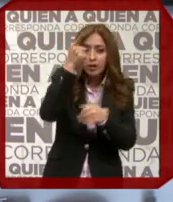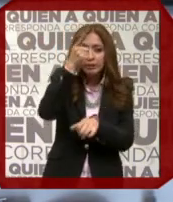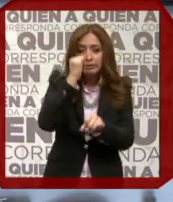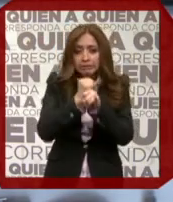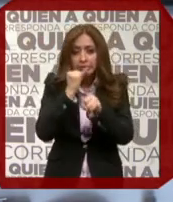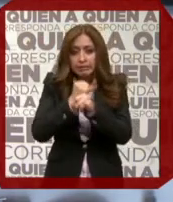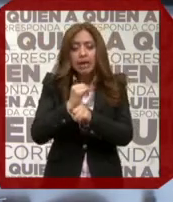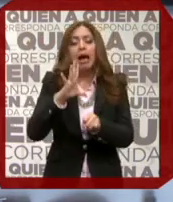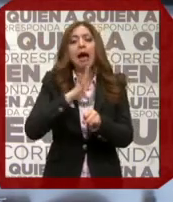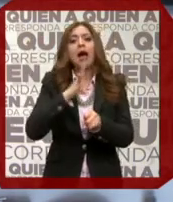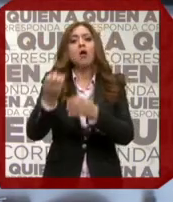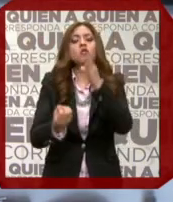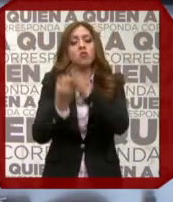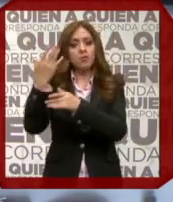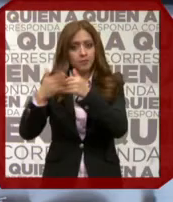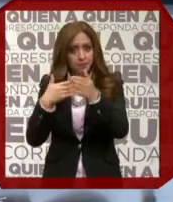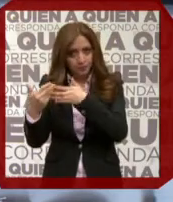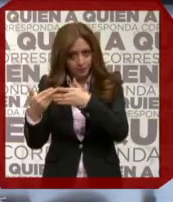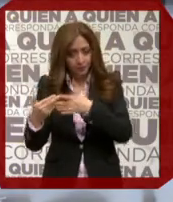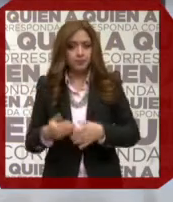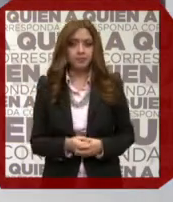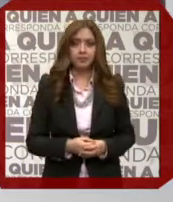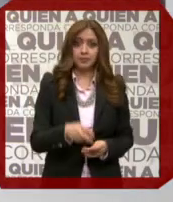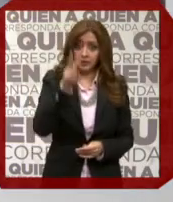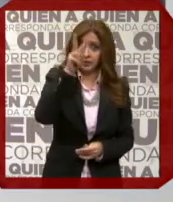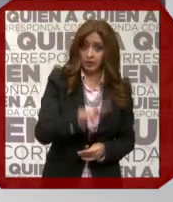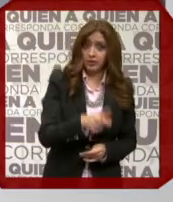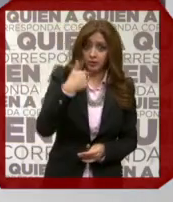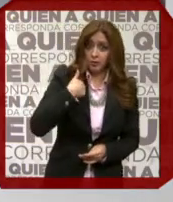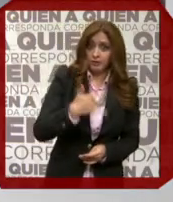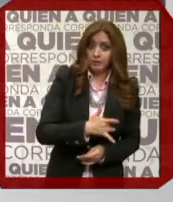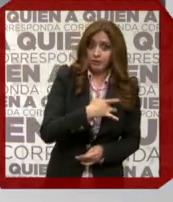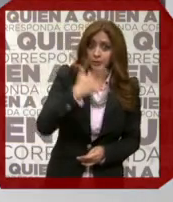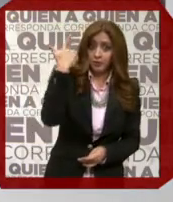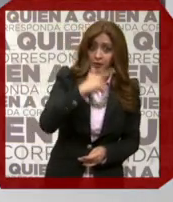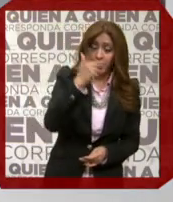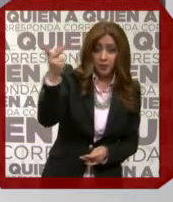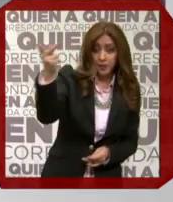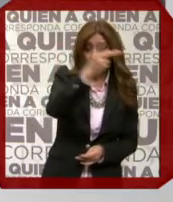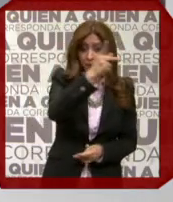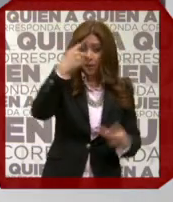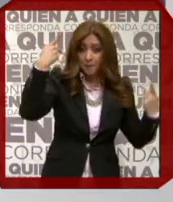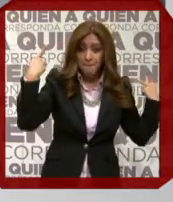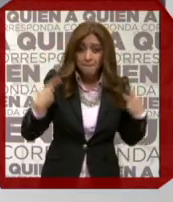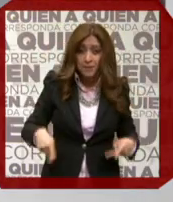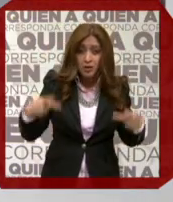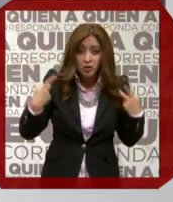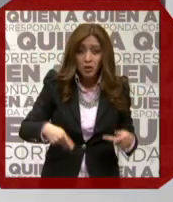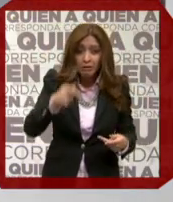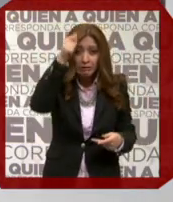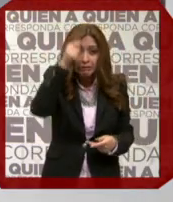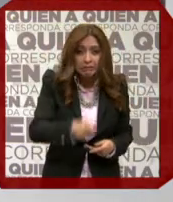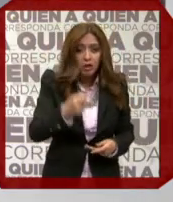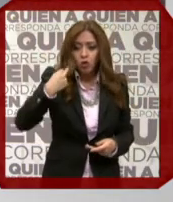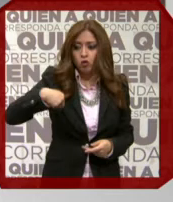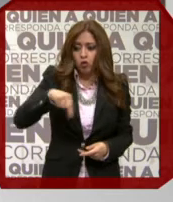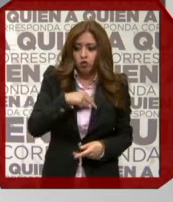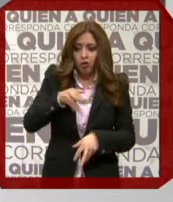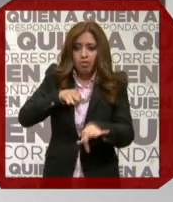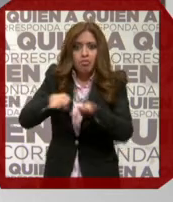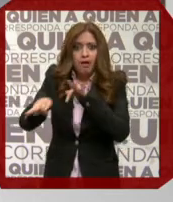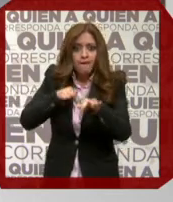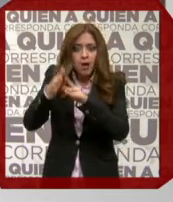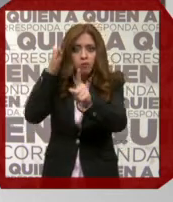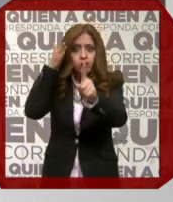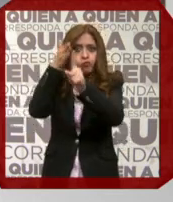siguientes actualizaciones este hecho nos lastima profundamente y nos indigna ya que los actos que se observan están totalmente alejados de nuestra filosofía y compromiso a